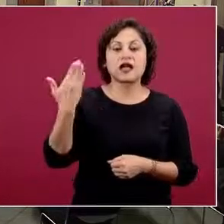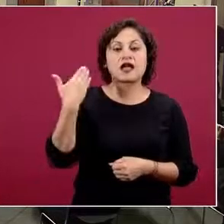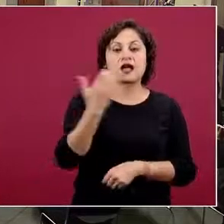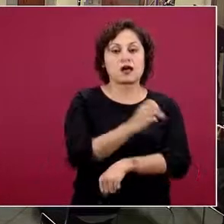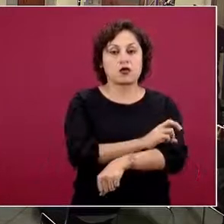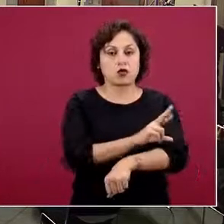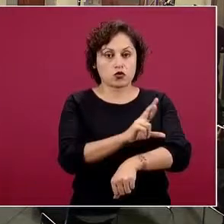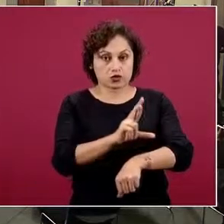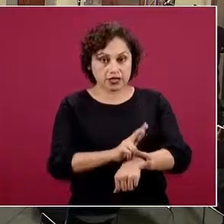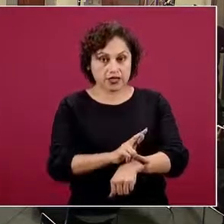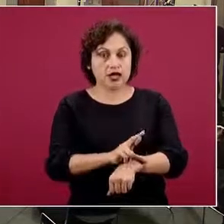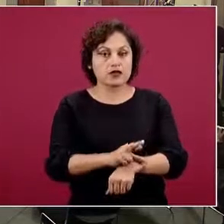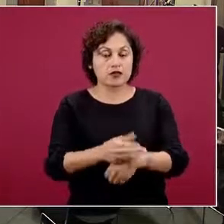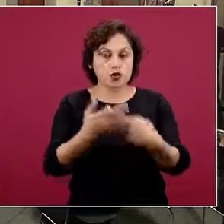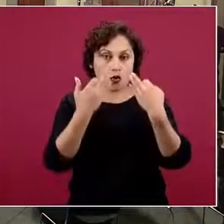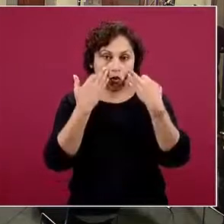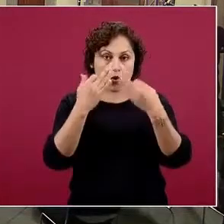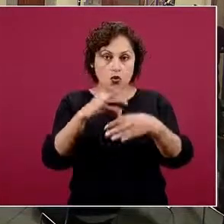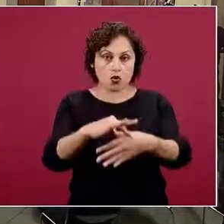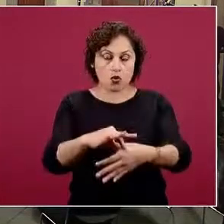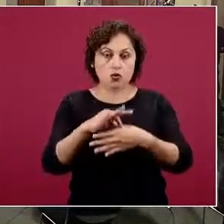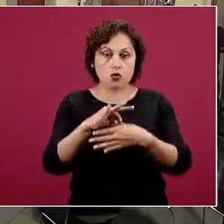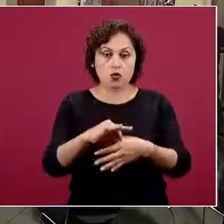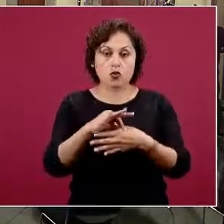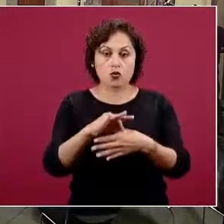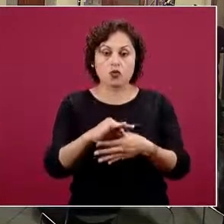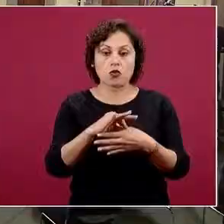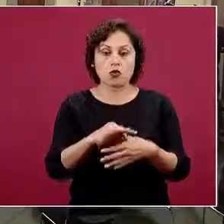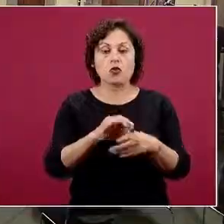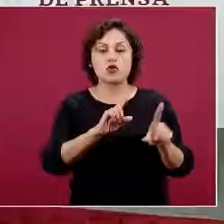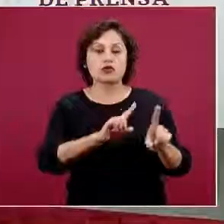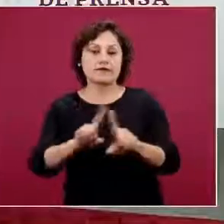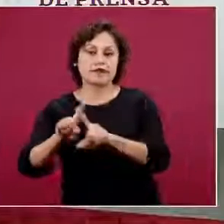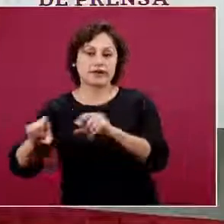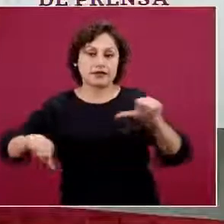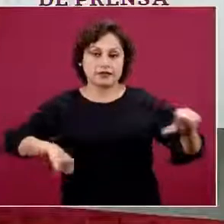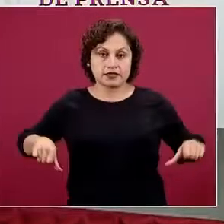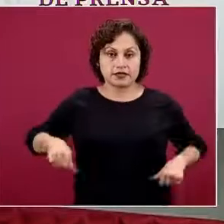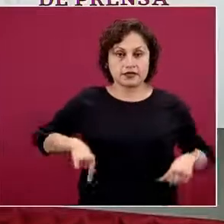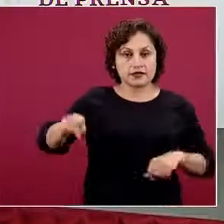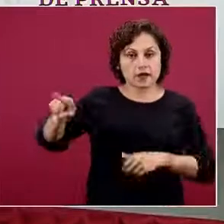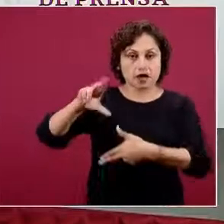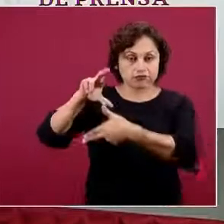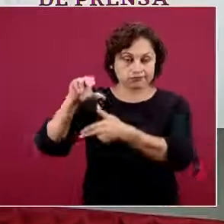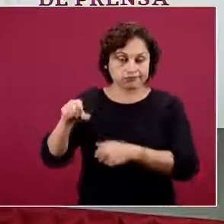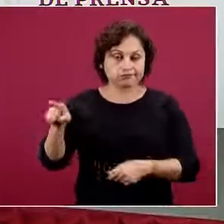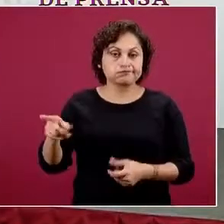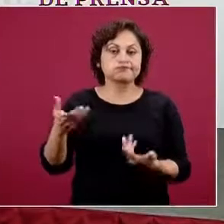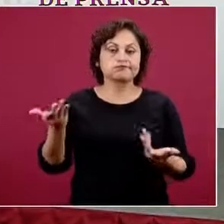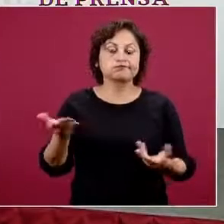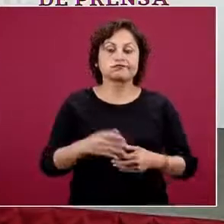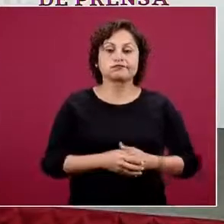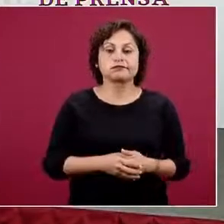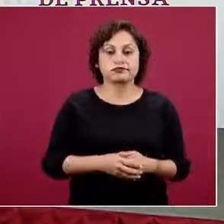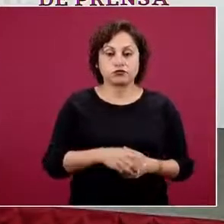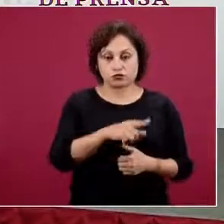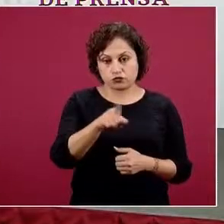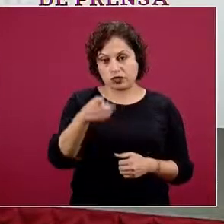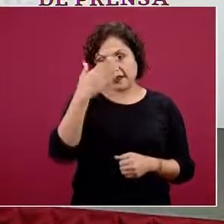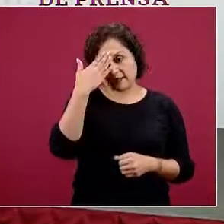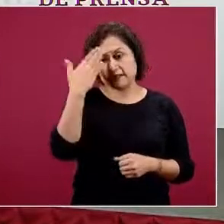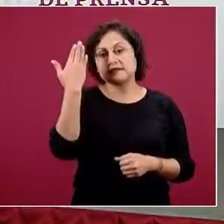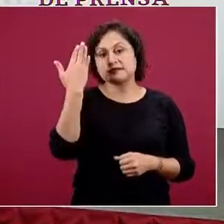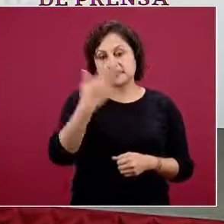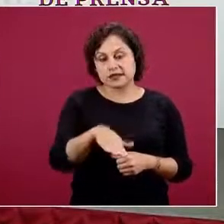manera operativa y directa todas estas actividades que, como ustedes ven, independientemente de que estemos inmersos también